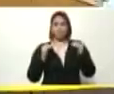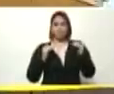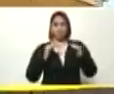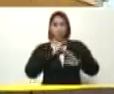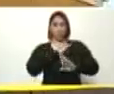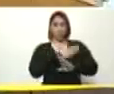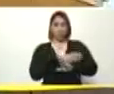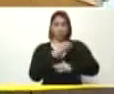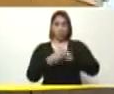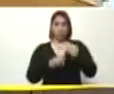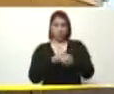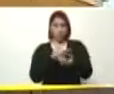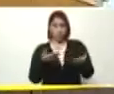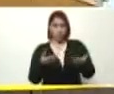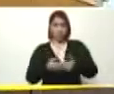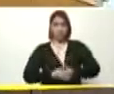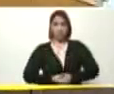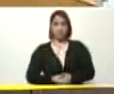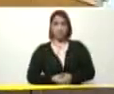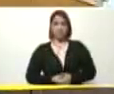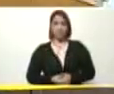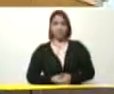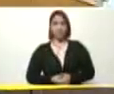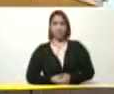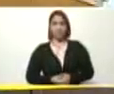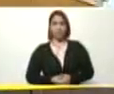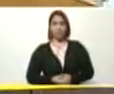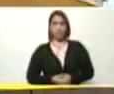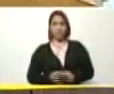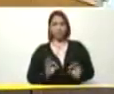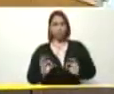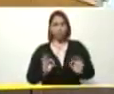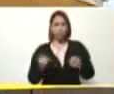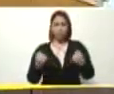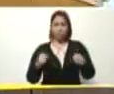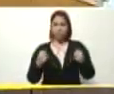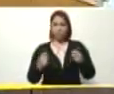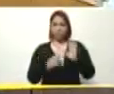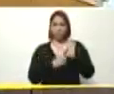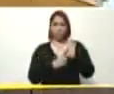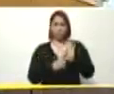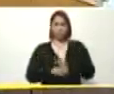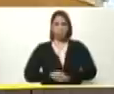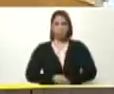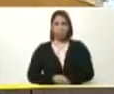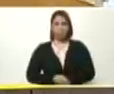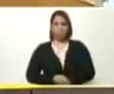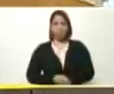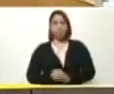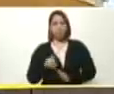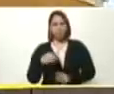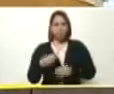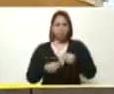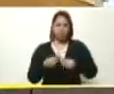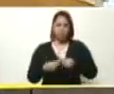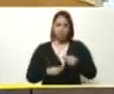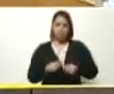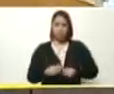contundente que hacen ustedes desde la práctica, desde la verdad, desde el hacer.